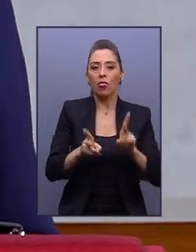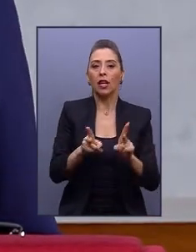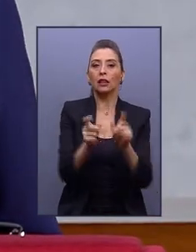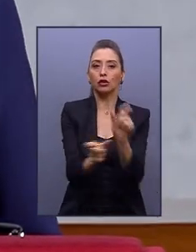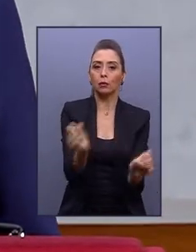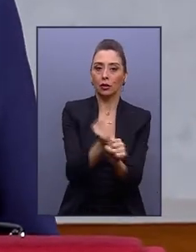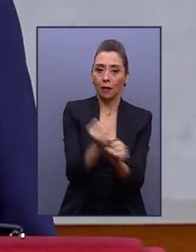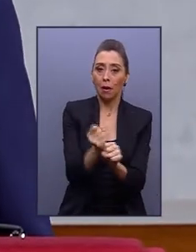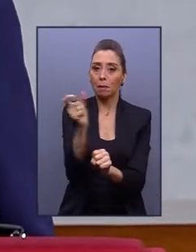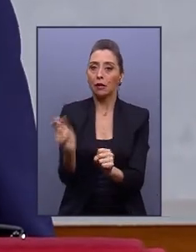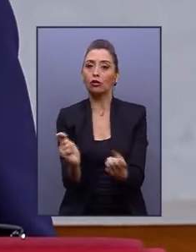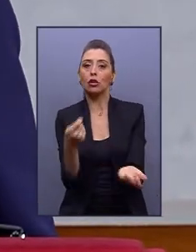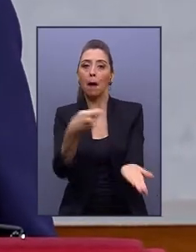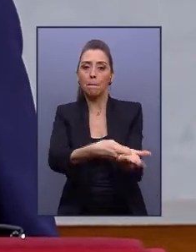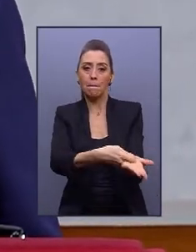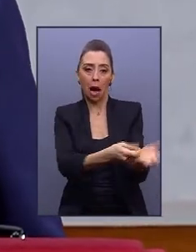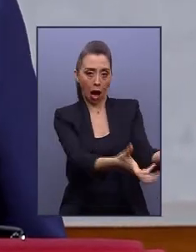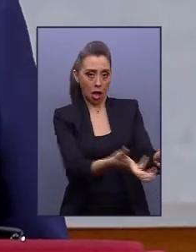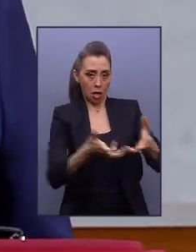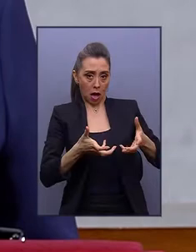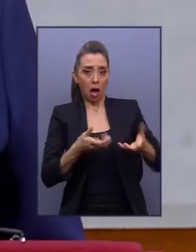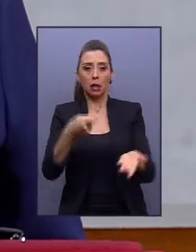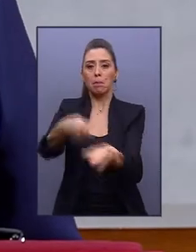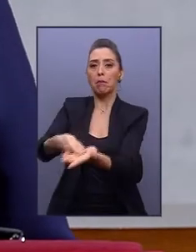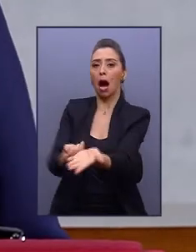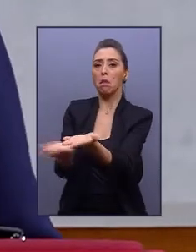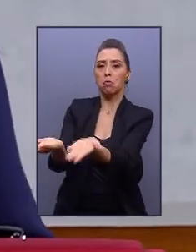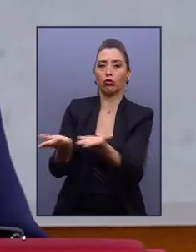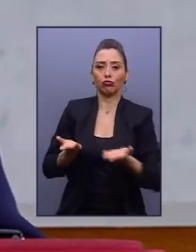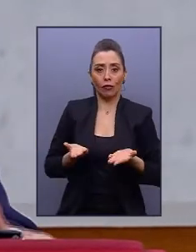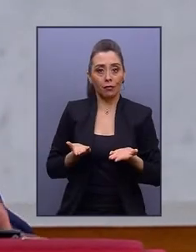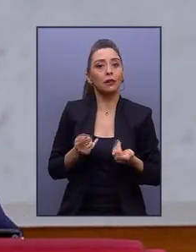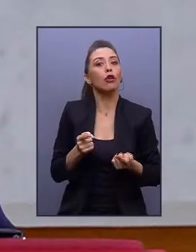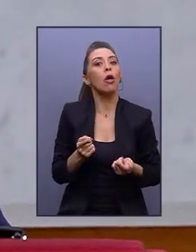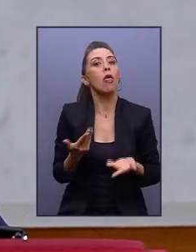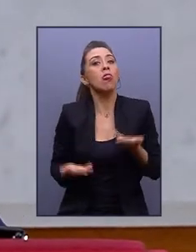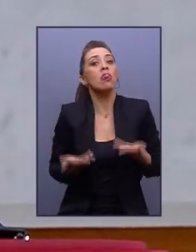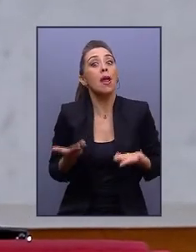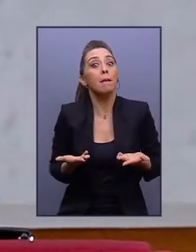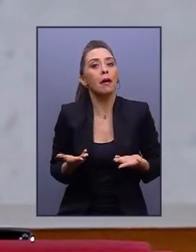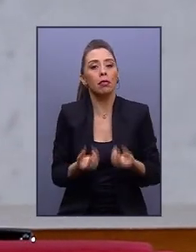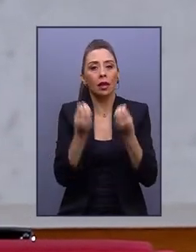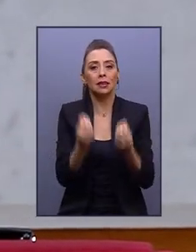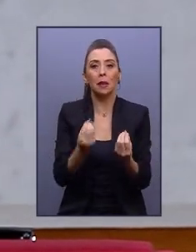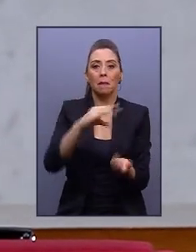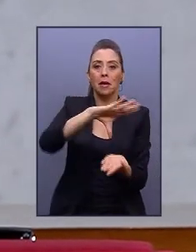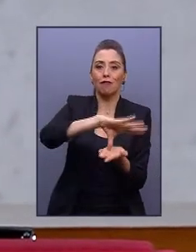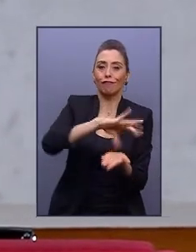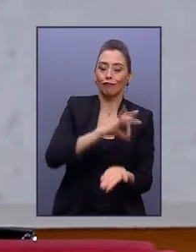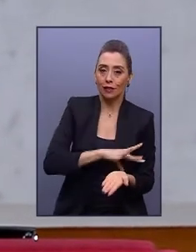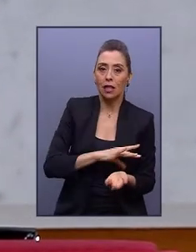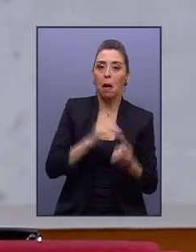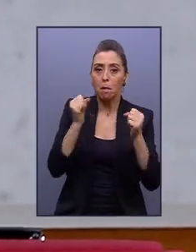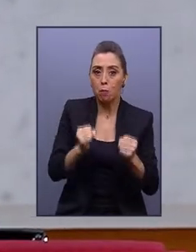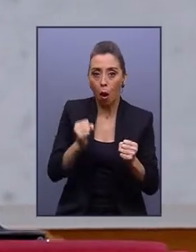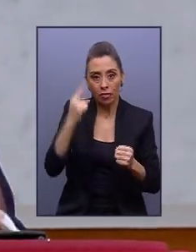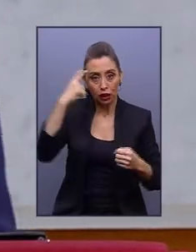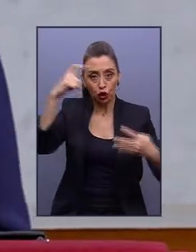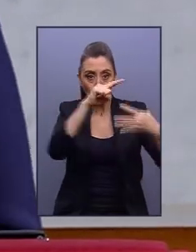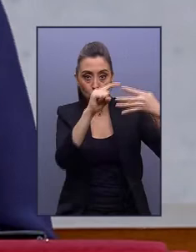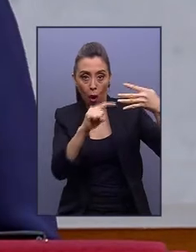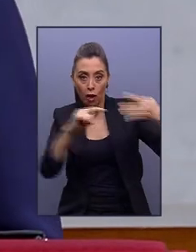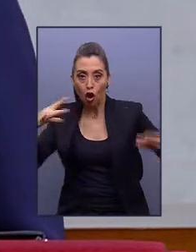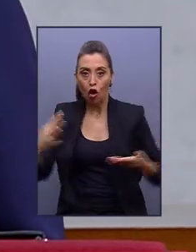personas que pagan por un bien y por un servicio. De ello depende nuestro bienestar. la posibilidad de hacer realidad nuestros sueños.